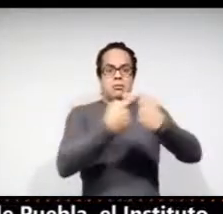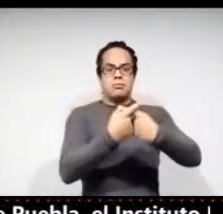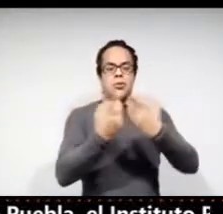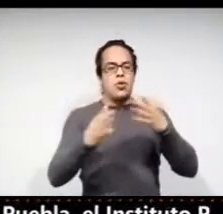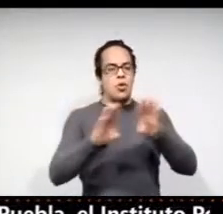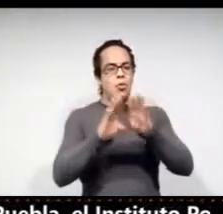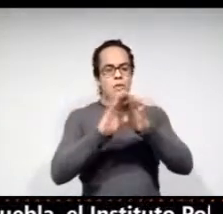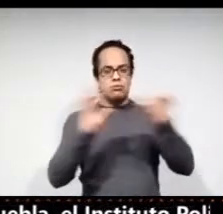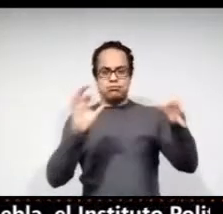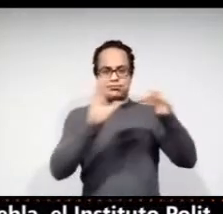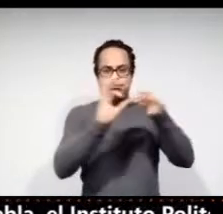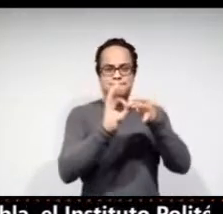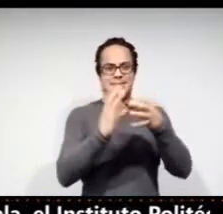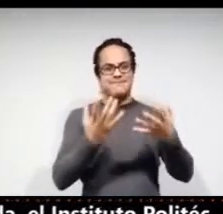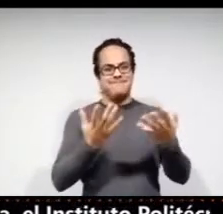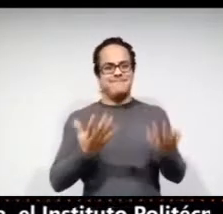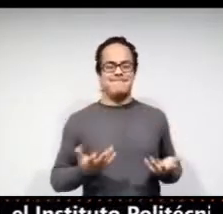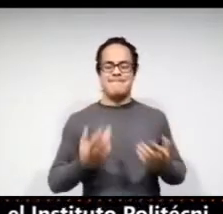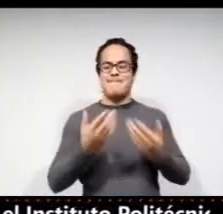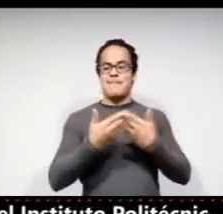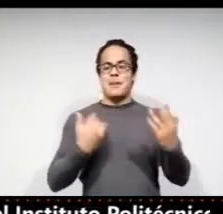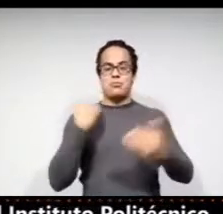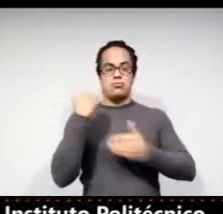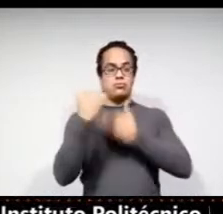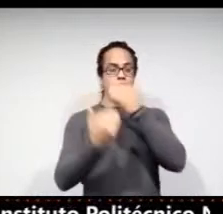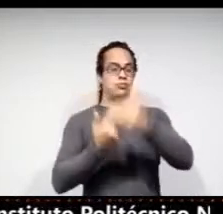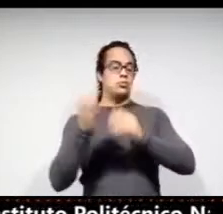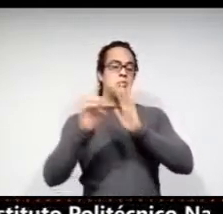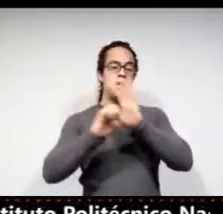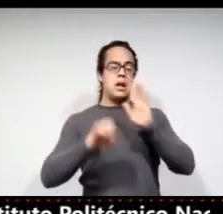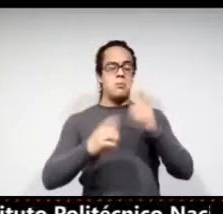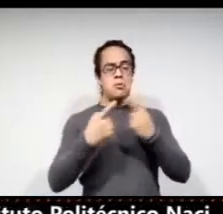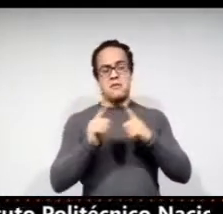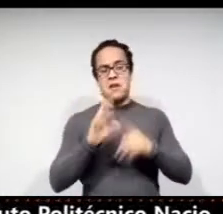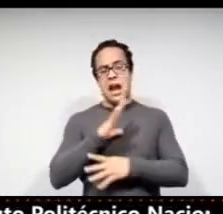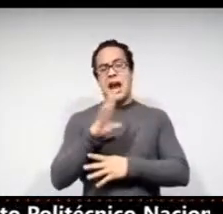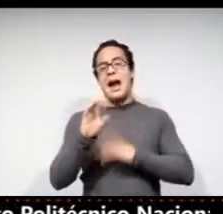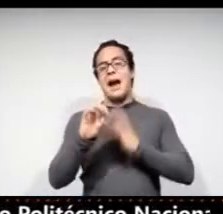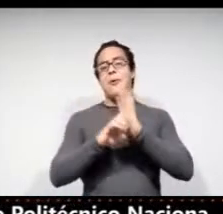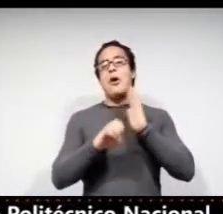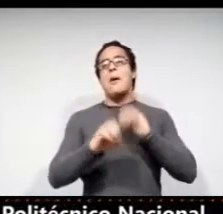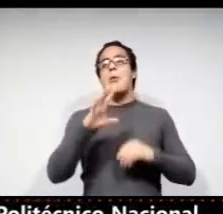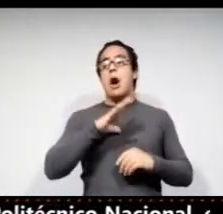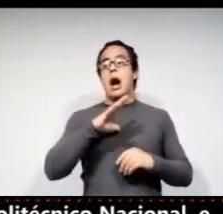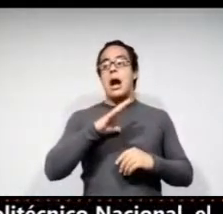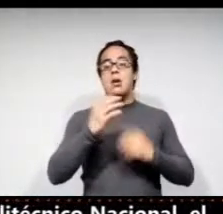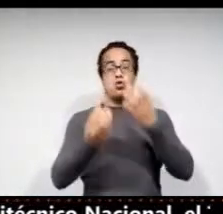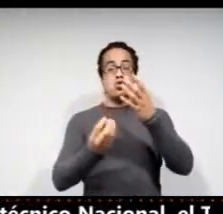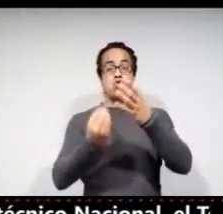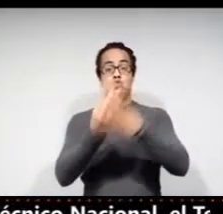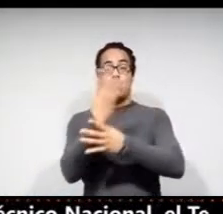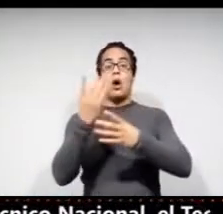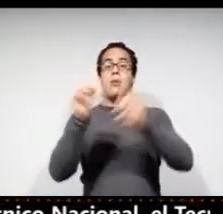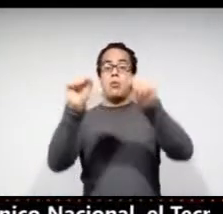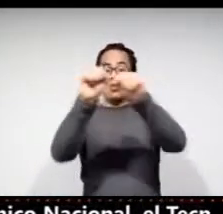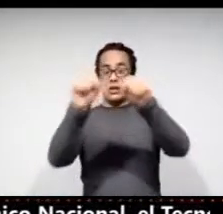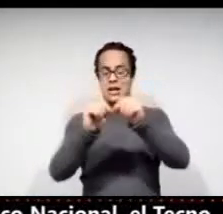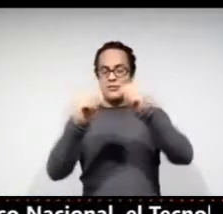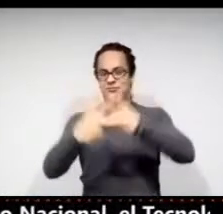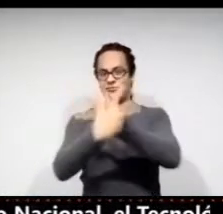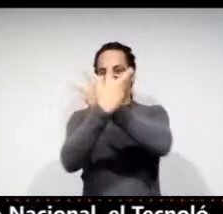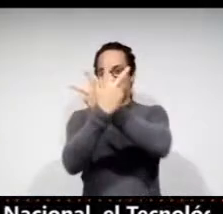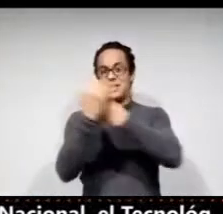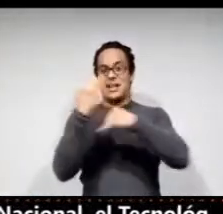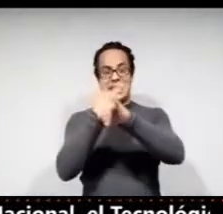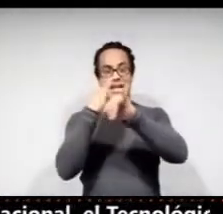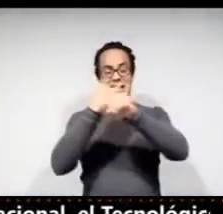se hicieron varias cosas. Se integró un campus virtual de la universidad, que el cual, si